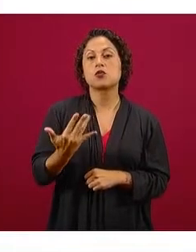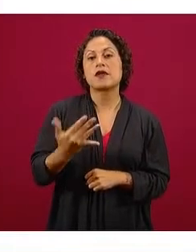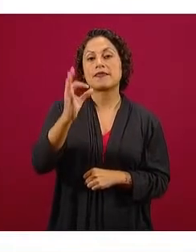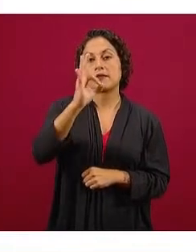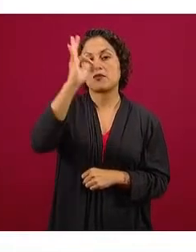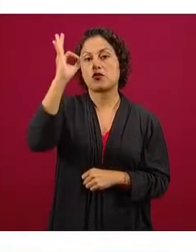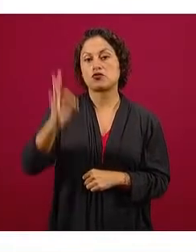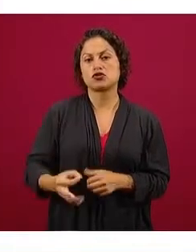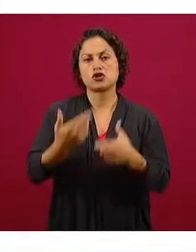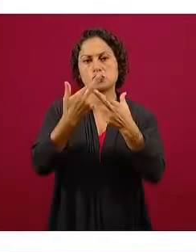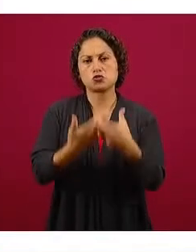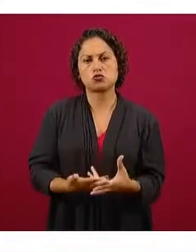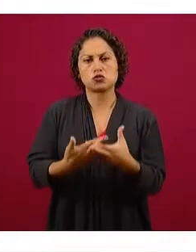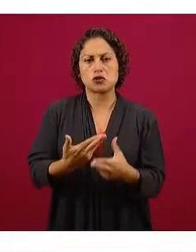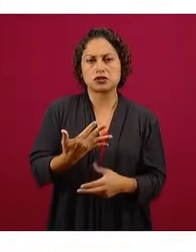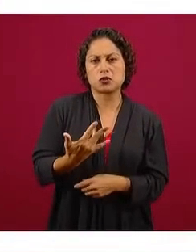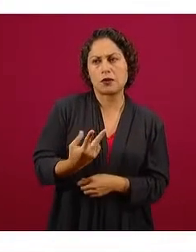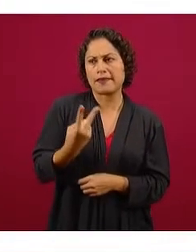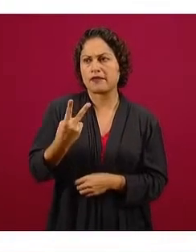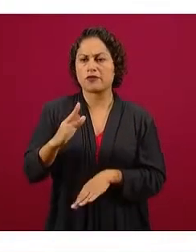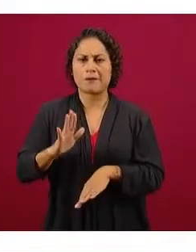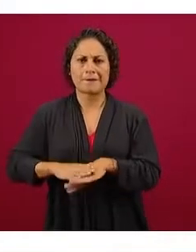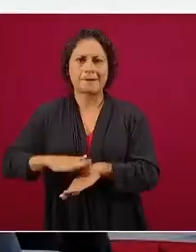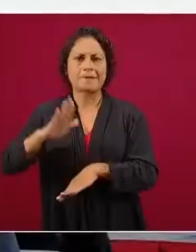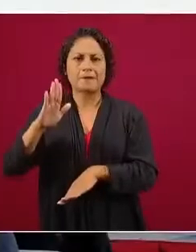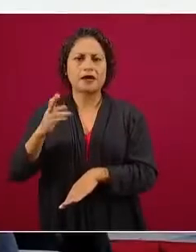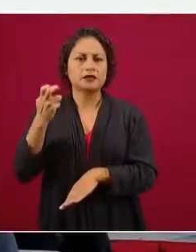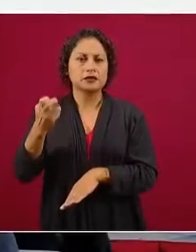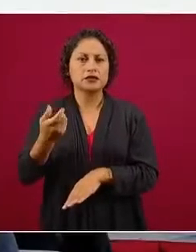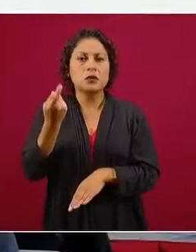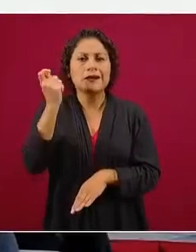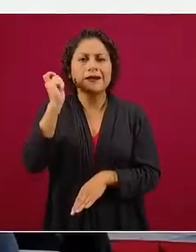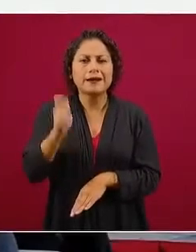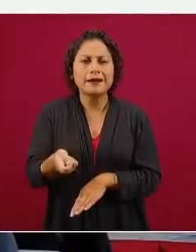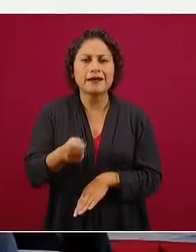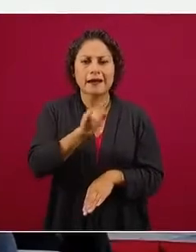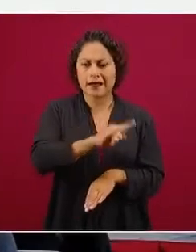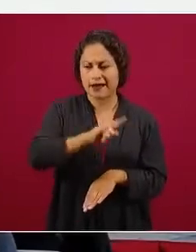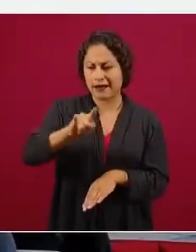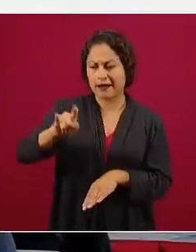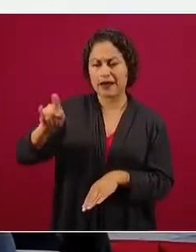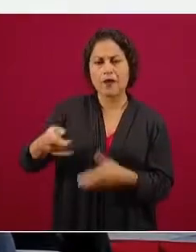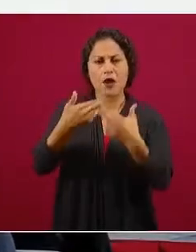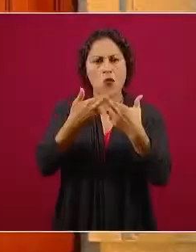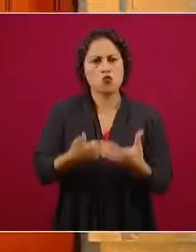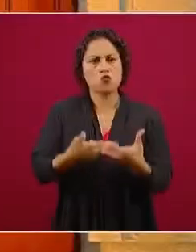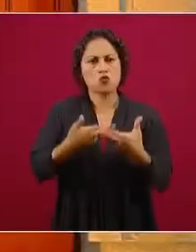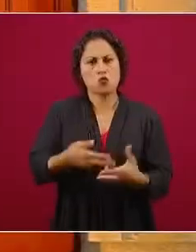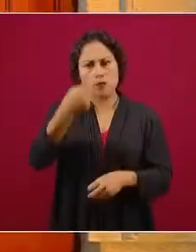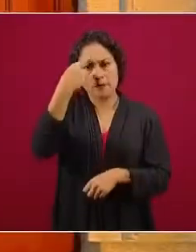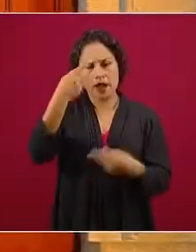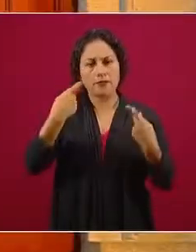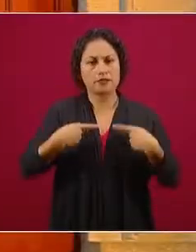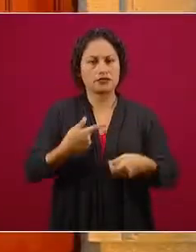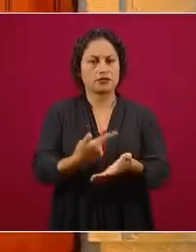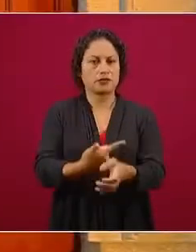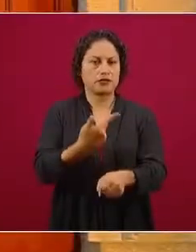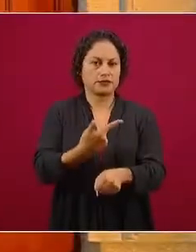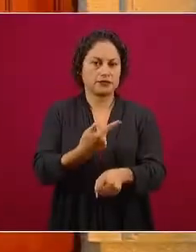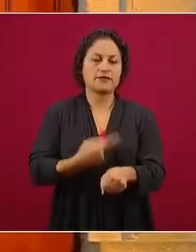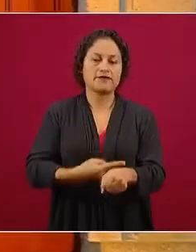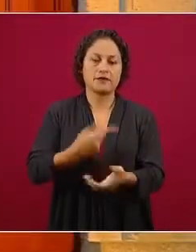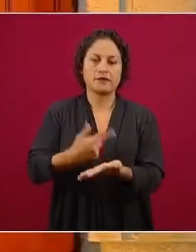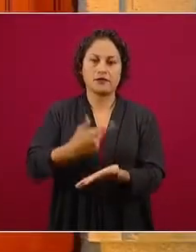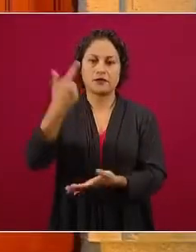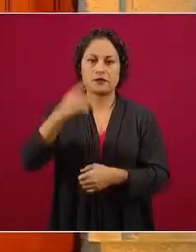hecho 52% o más, tienen la mitad de sus camas para pacientes graves disponibles. Vemos una situación similar en